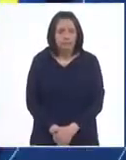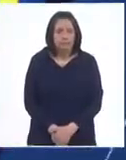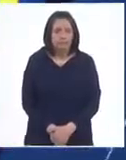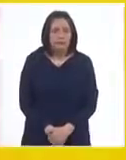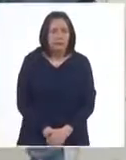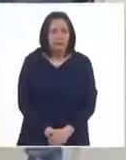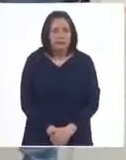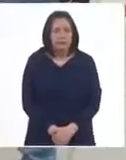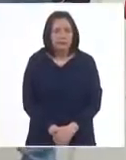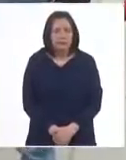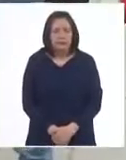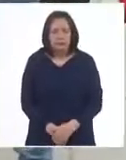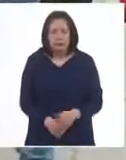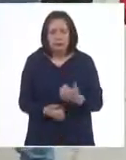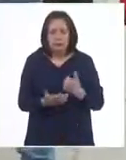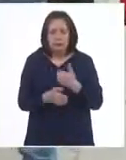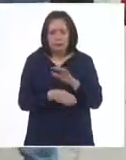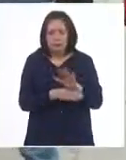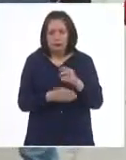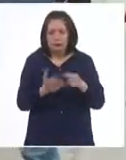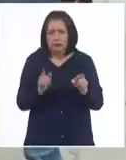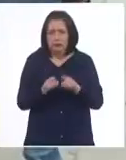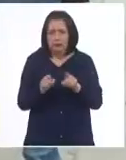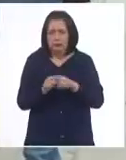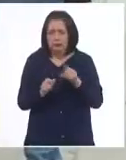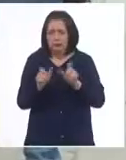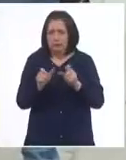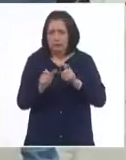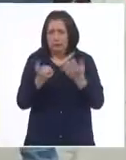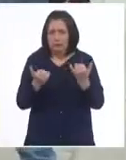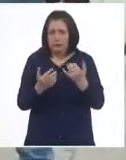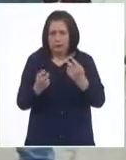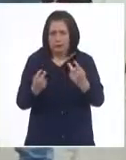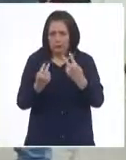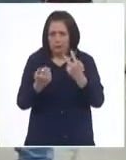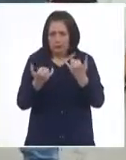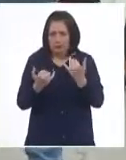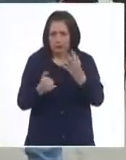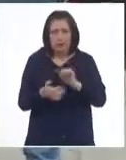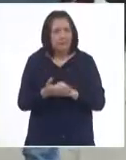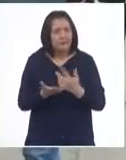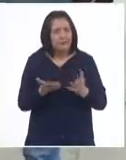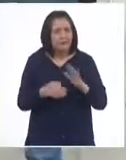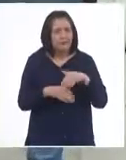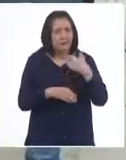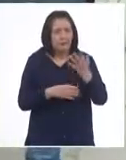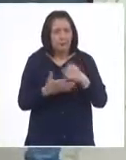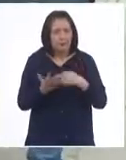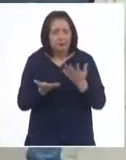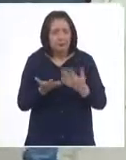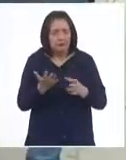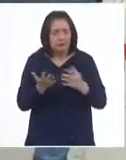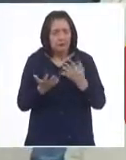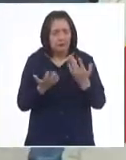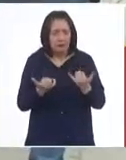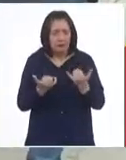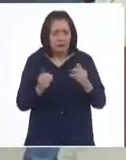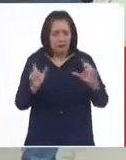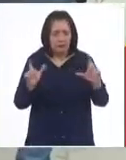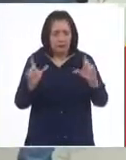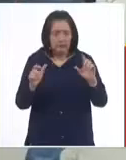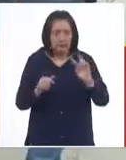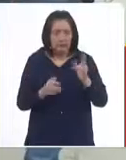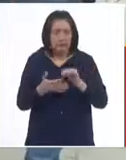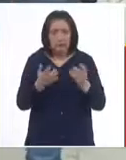Así es, Fátima, muy buenas tardes y muy buenas tardes también a la gente que nos acompaña a esta hora tras la señal de Latina. Fátima, como